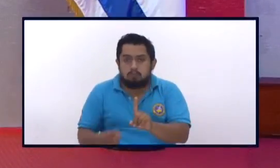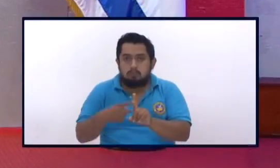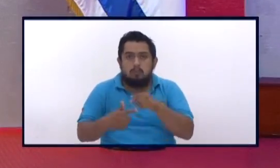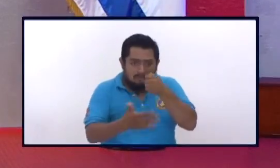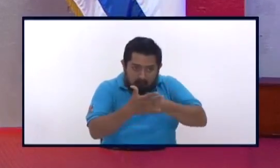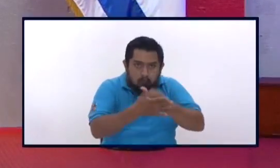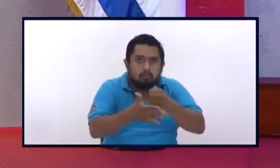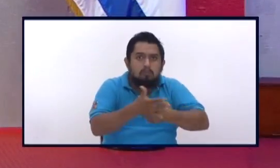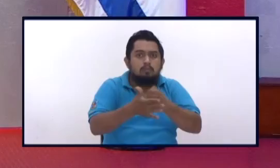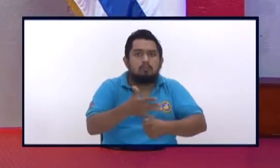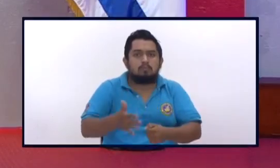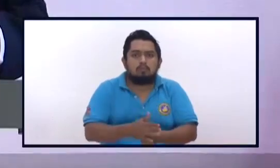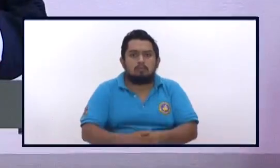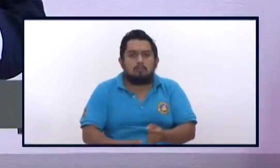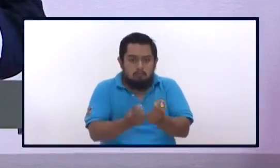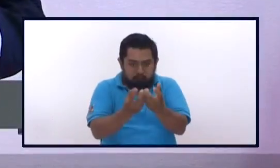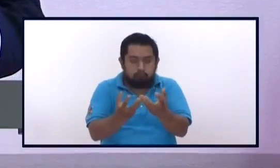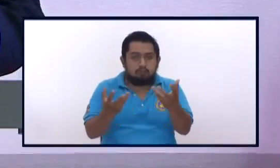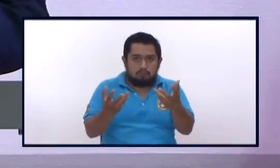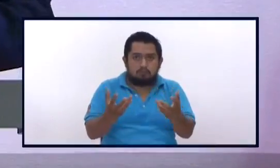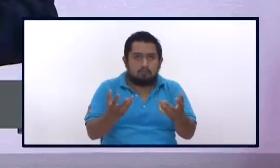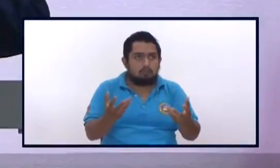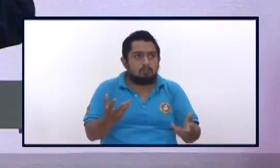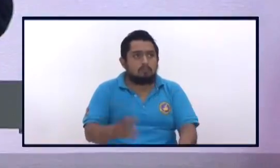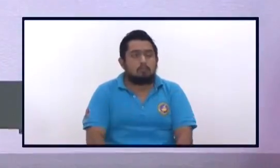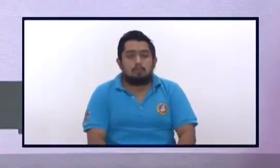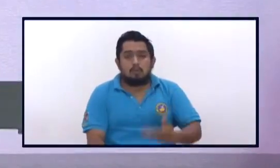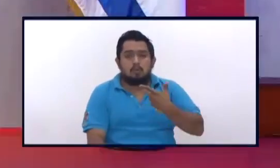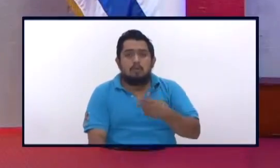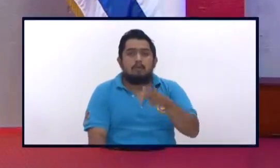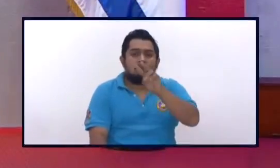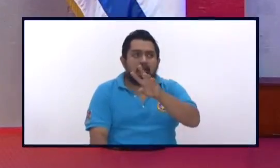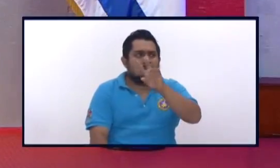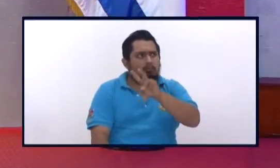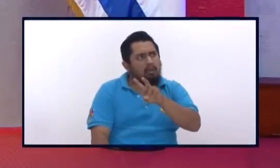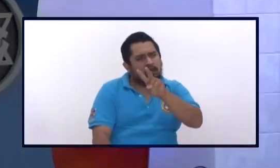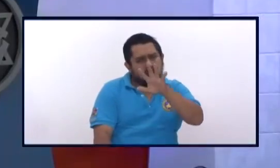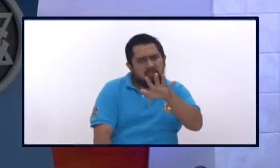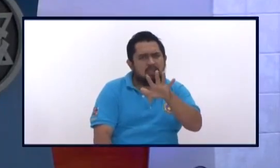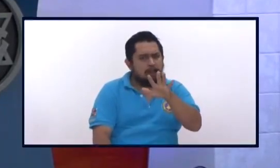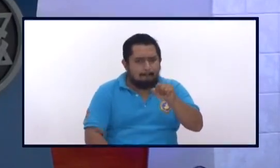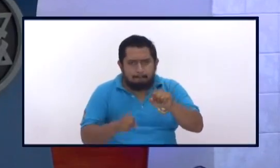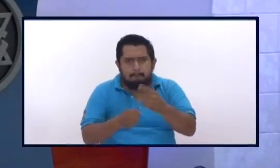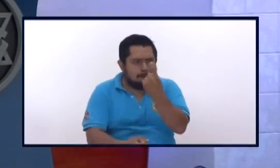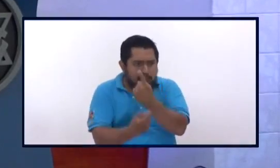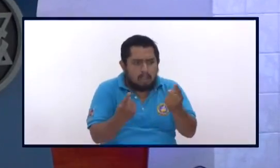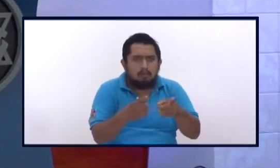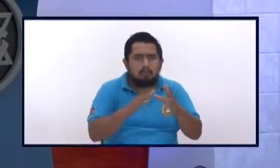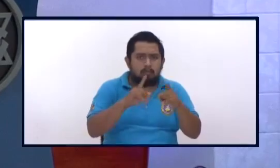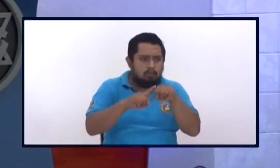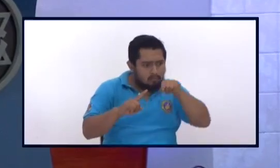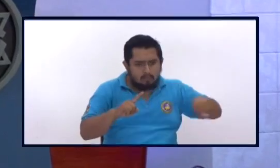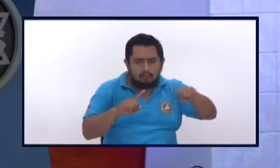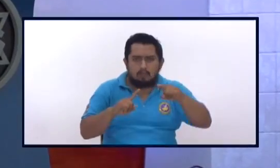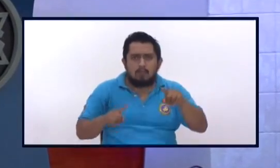no dije todo la mayoría hemos perdido nosotros 26 24 25 personas de la iglesia son 26